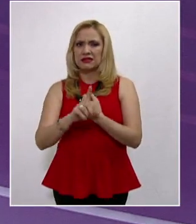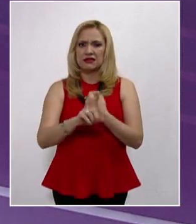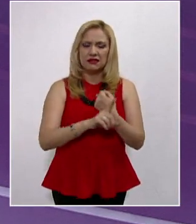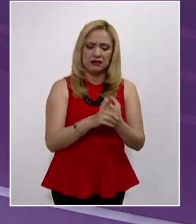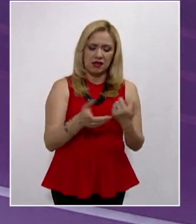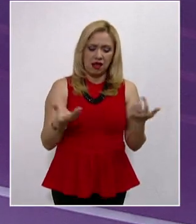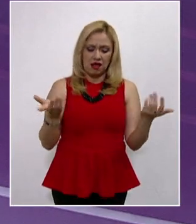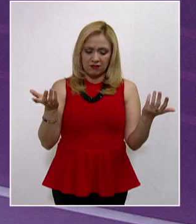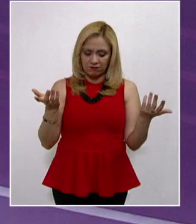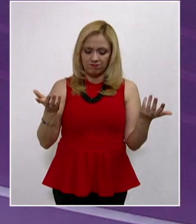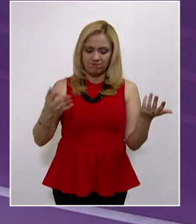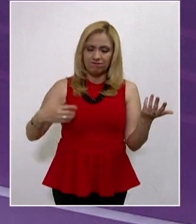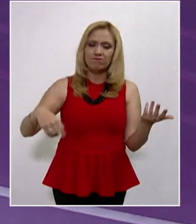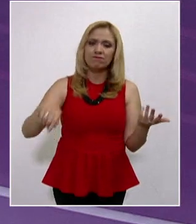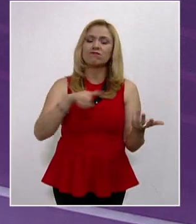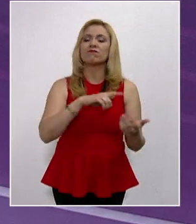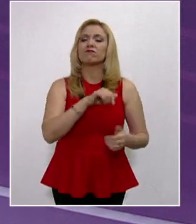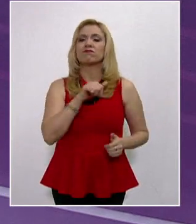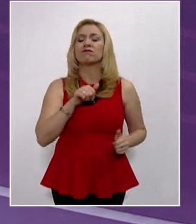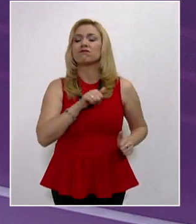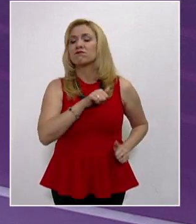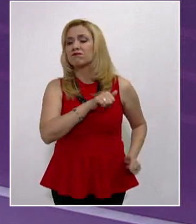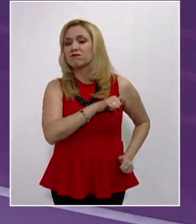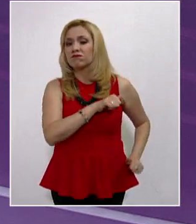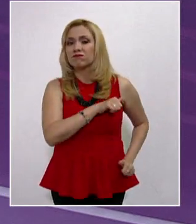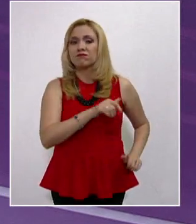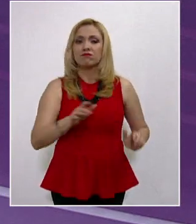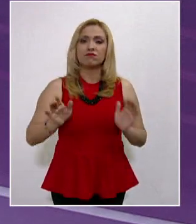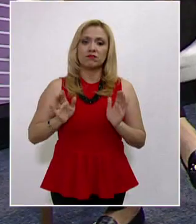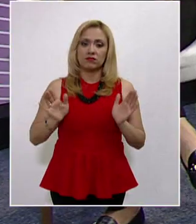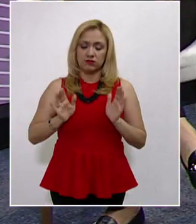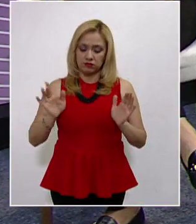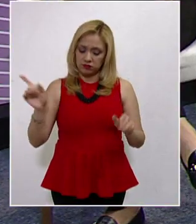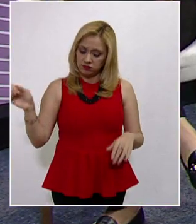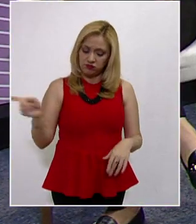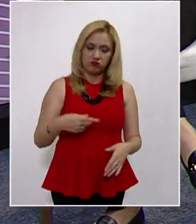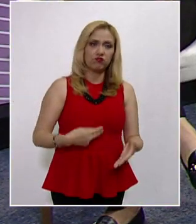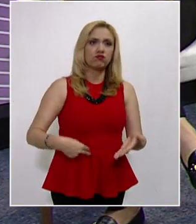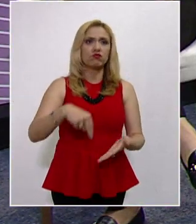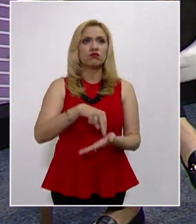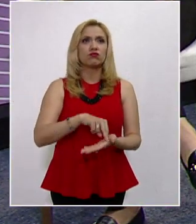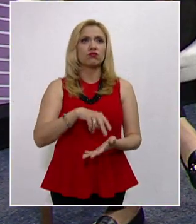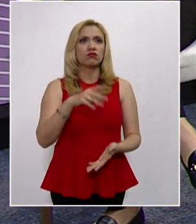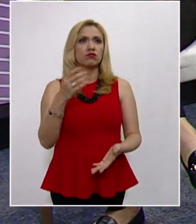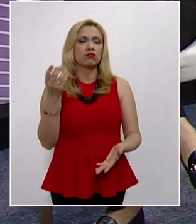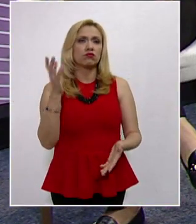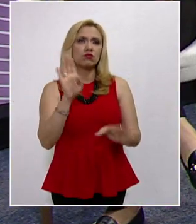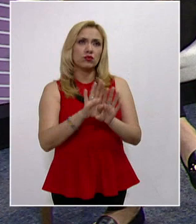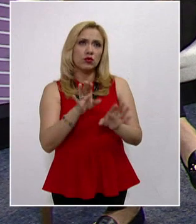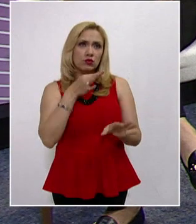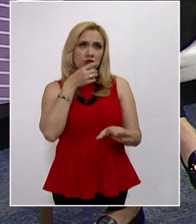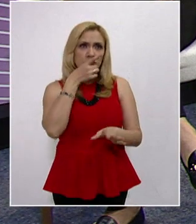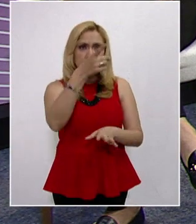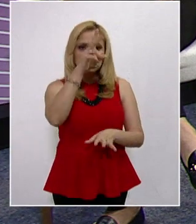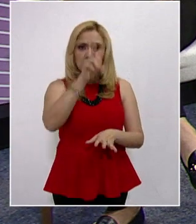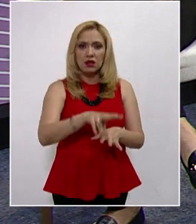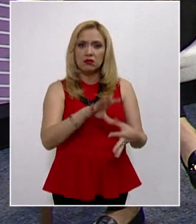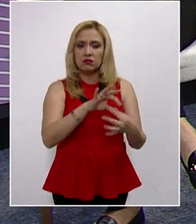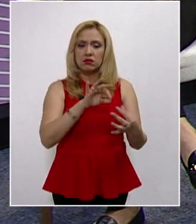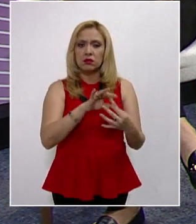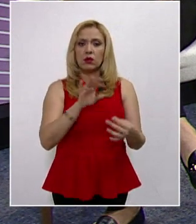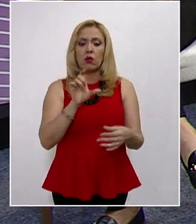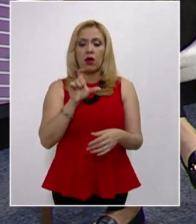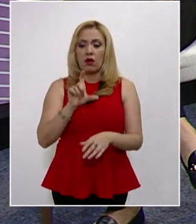porque las Fuerzas Armadas sean llamadas a rendir cuentas cuando se tratan de violaciones graves de derechos humanos.